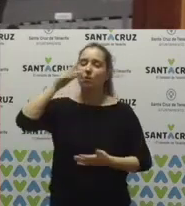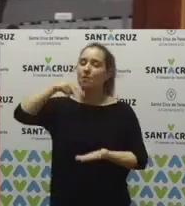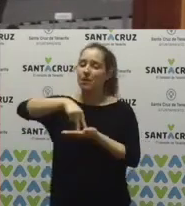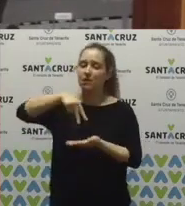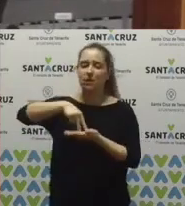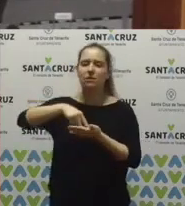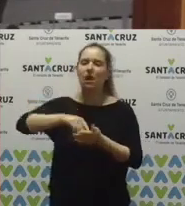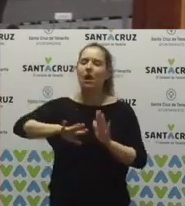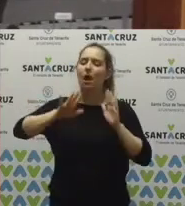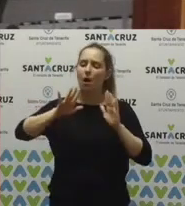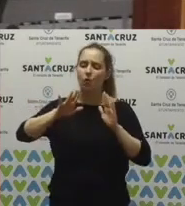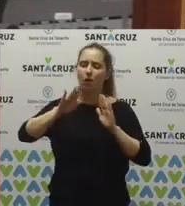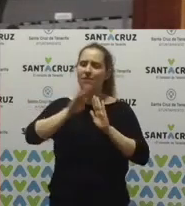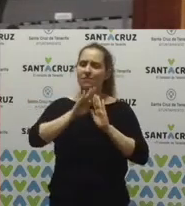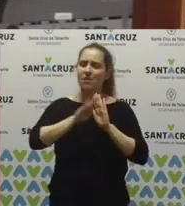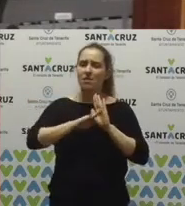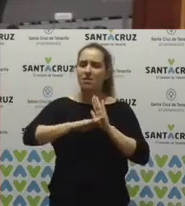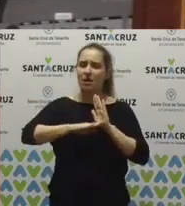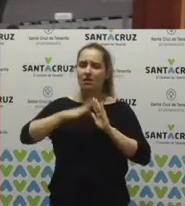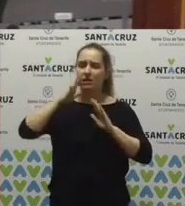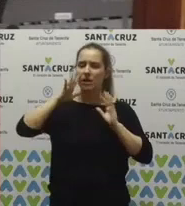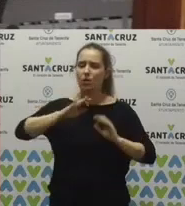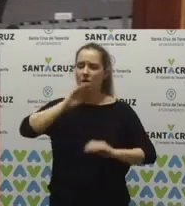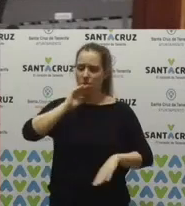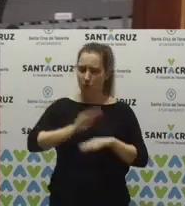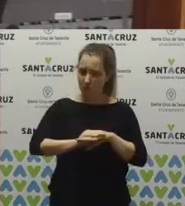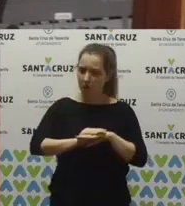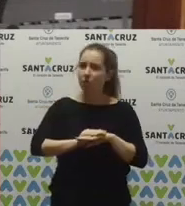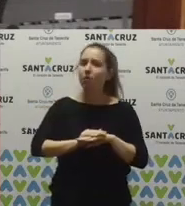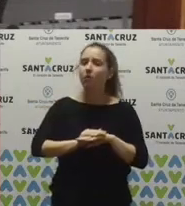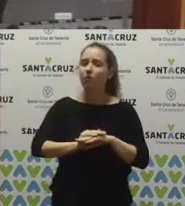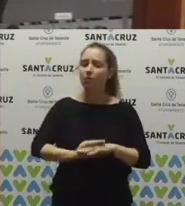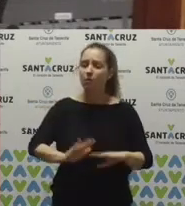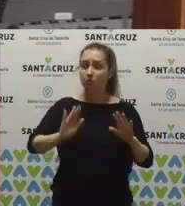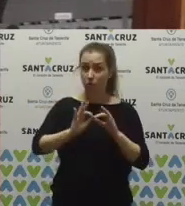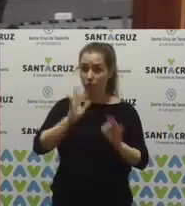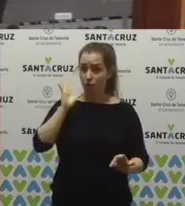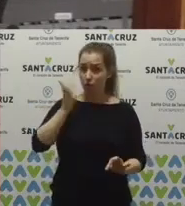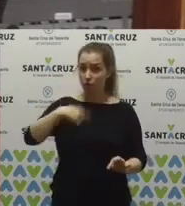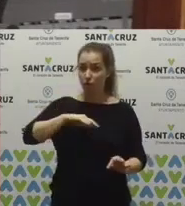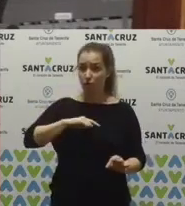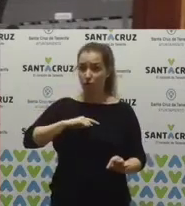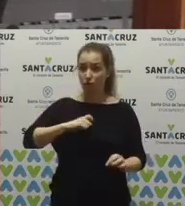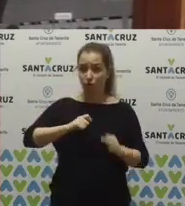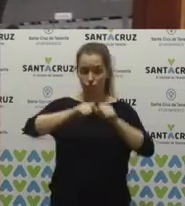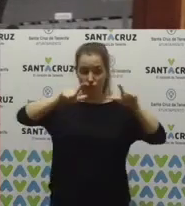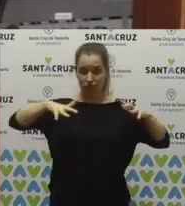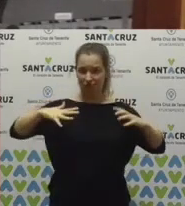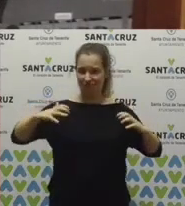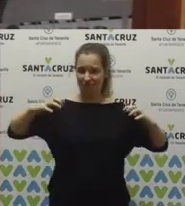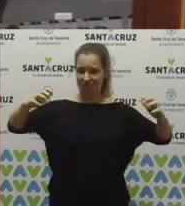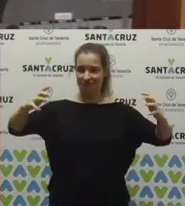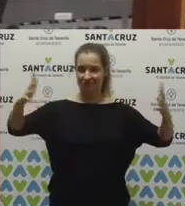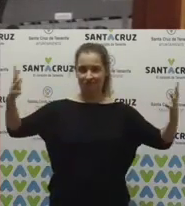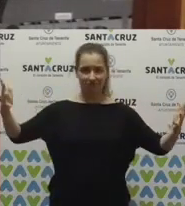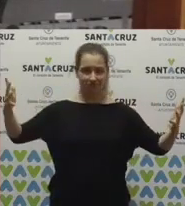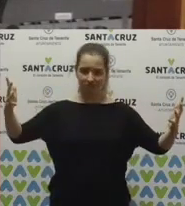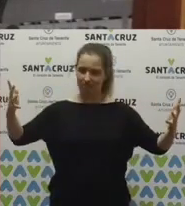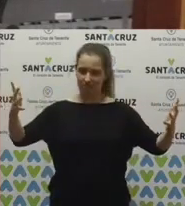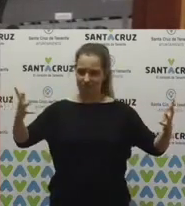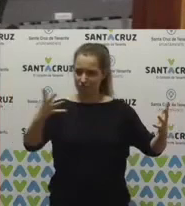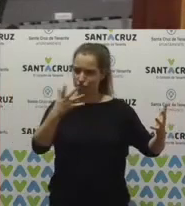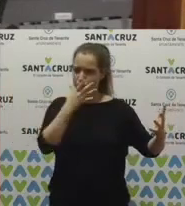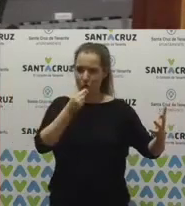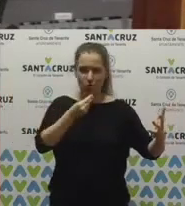medidas de seguridad necesarias afortunadamente tenemos un salón de plenos que aparte de ser una joya arquitectónica